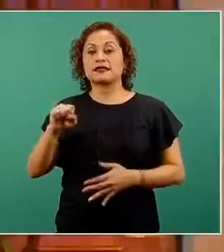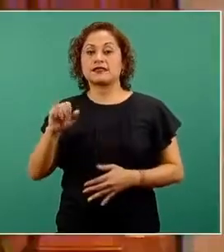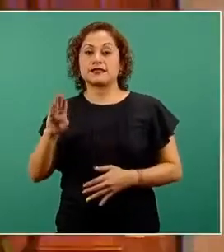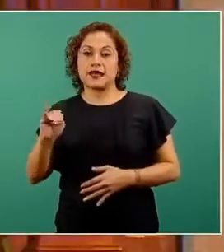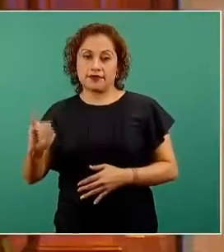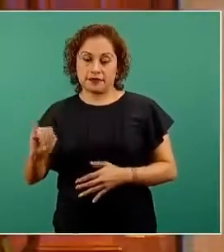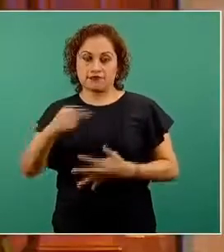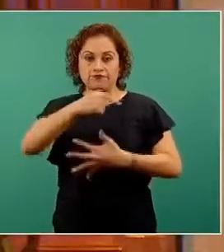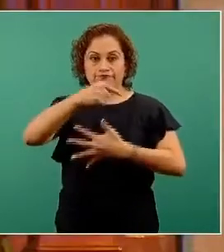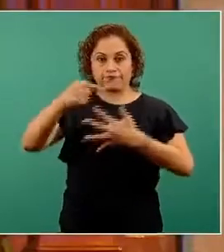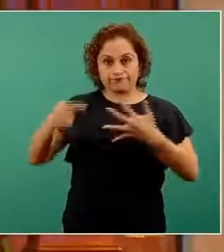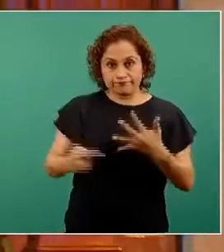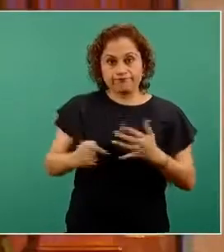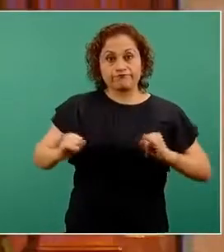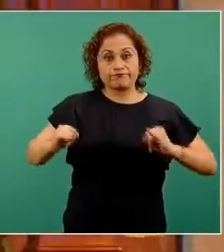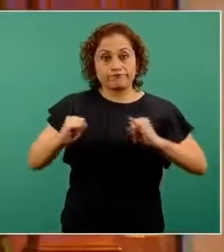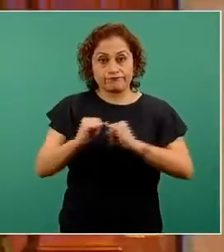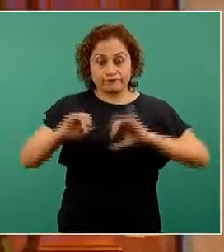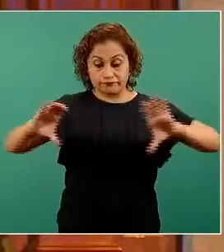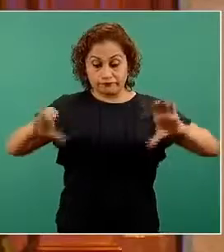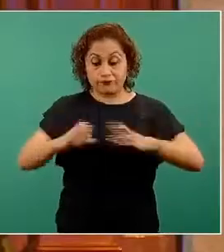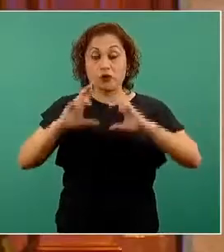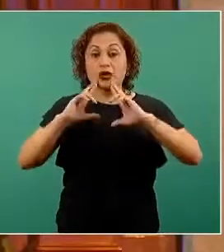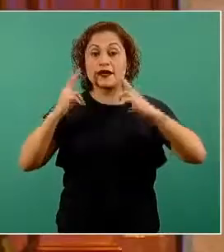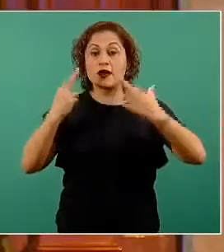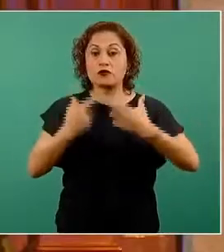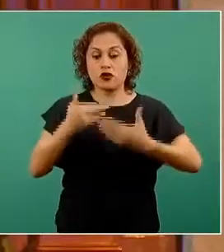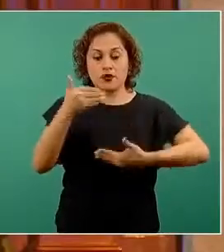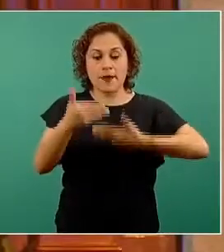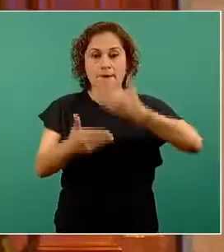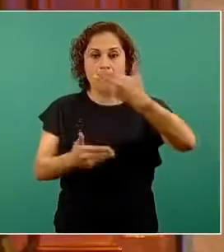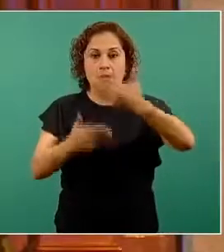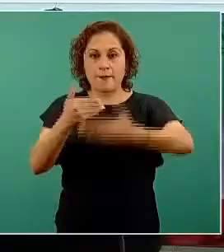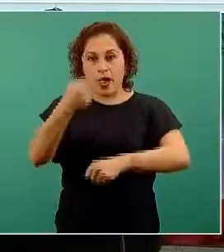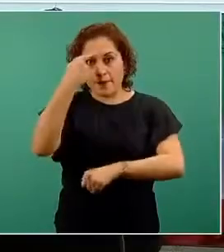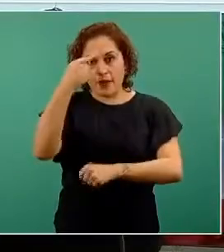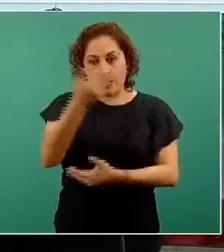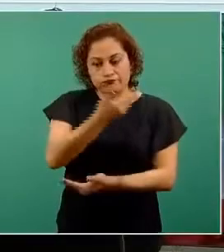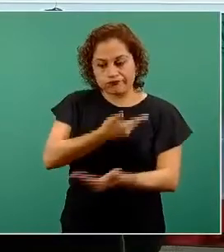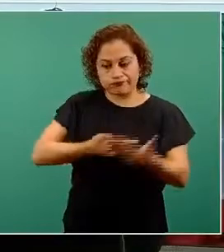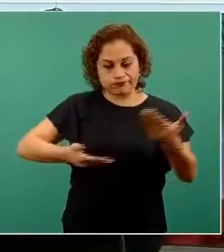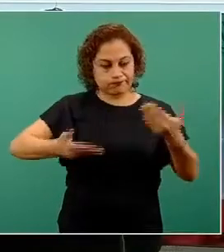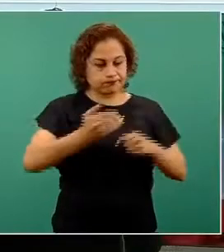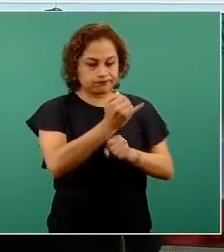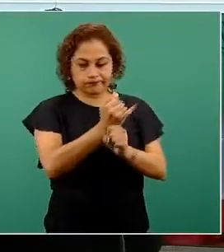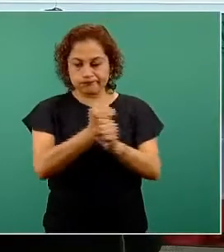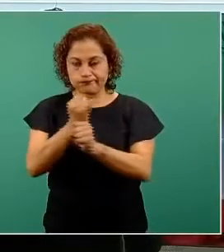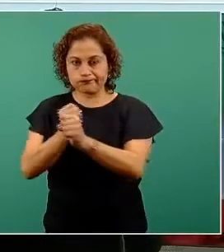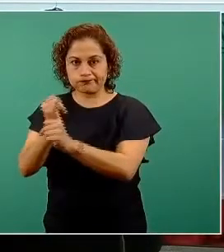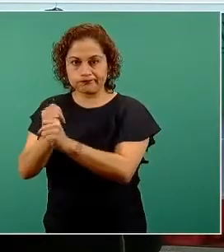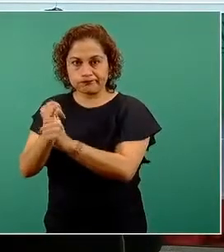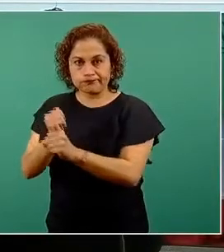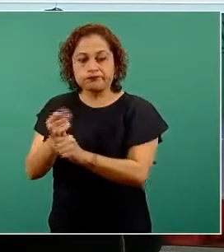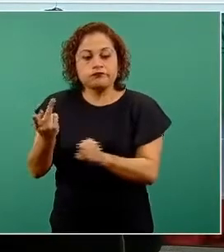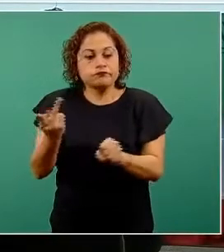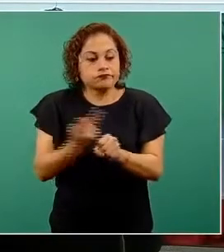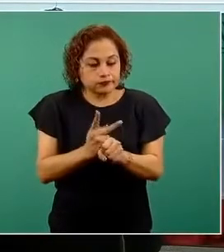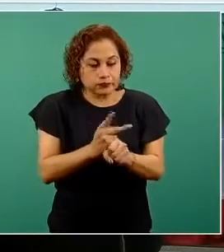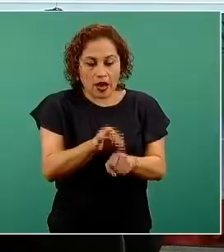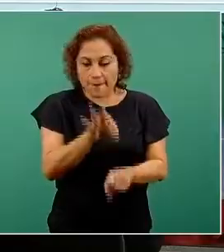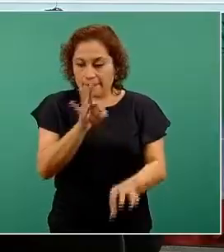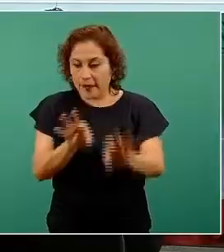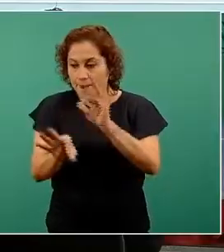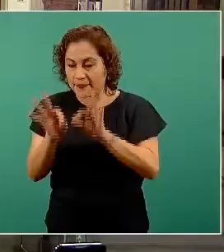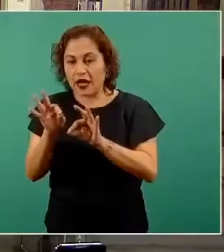reuniones permanentes precisamente para mejorar la coordinación y en su momento dirigir la búsqueda activa de en qué tipos